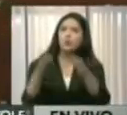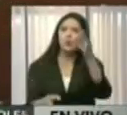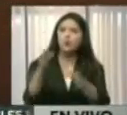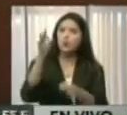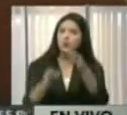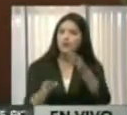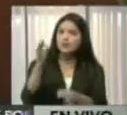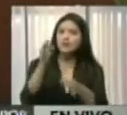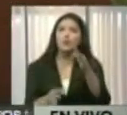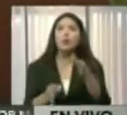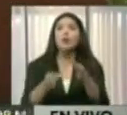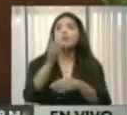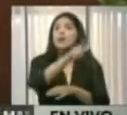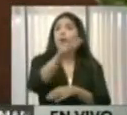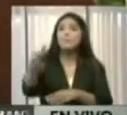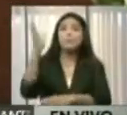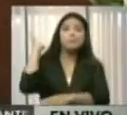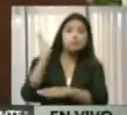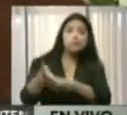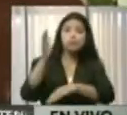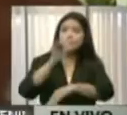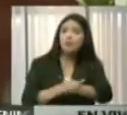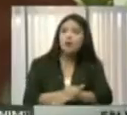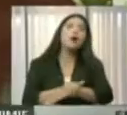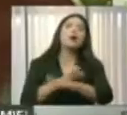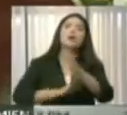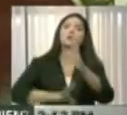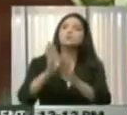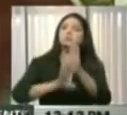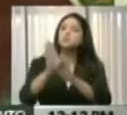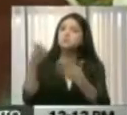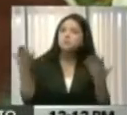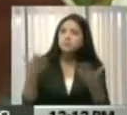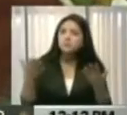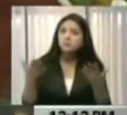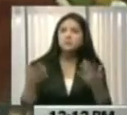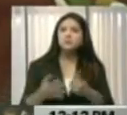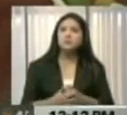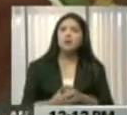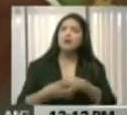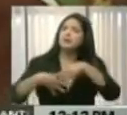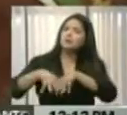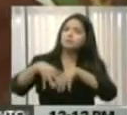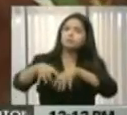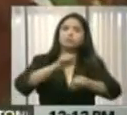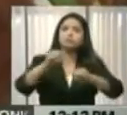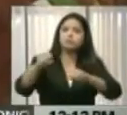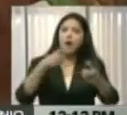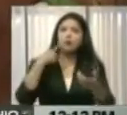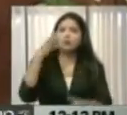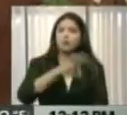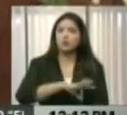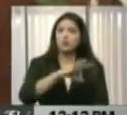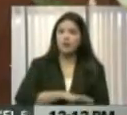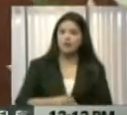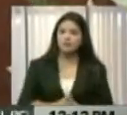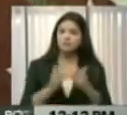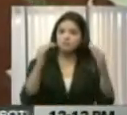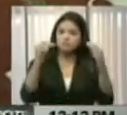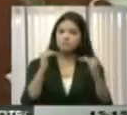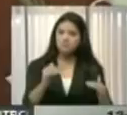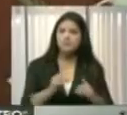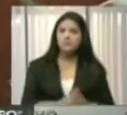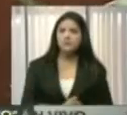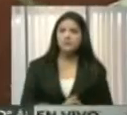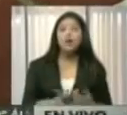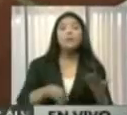los indicados y condenados por actos en el desarrollo de la movilización social. D. Participación